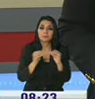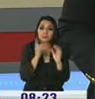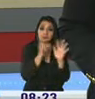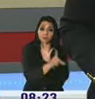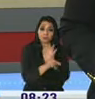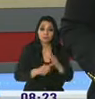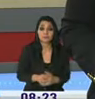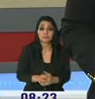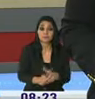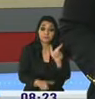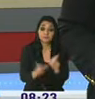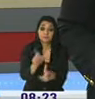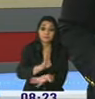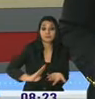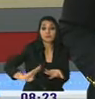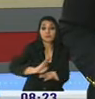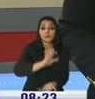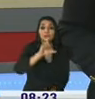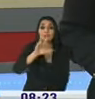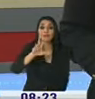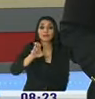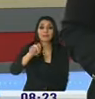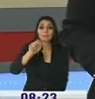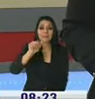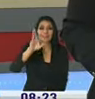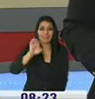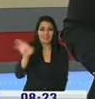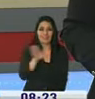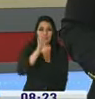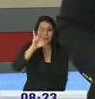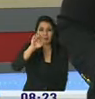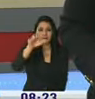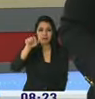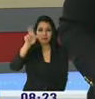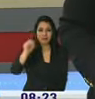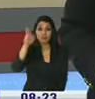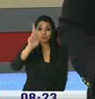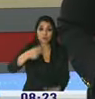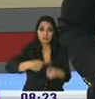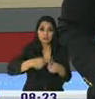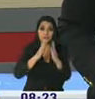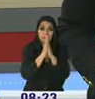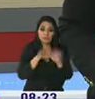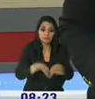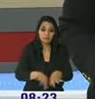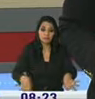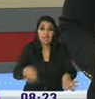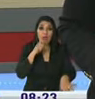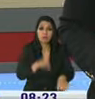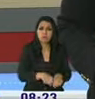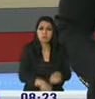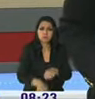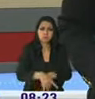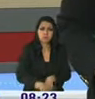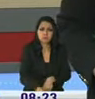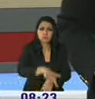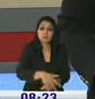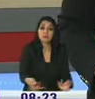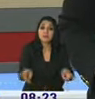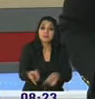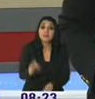Los moradores del sector Clemente Bayén, esto es al sur de la ciudad, están solicitando la reparación de una fuga de agua que además ha provocado